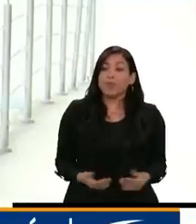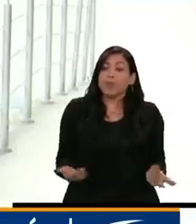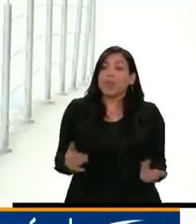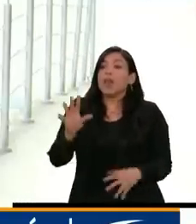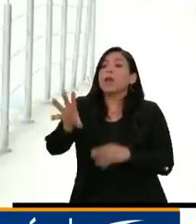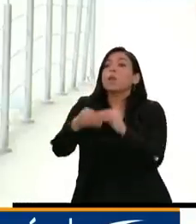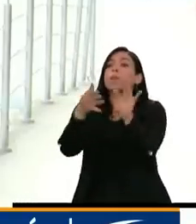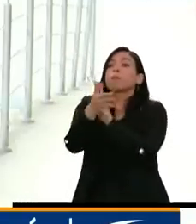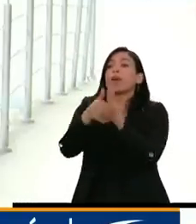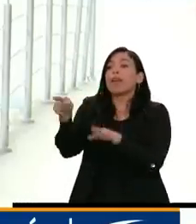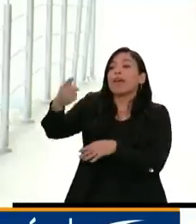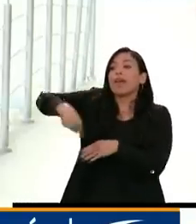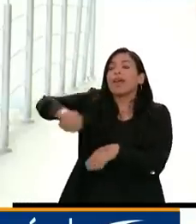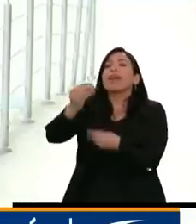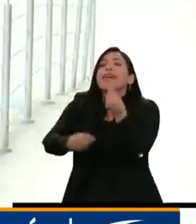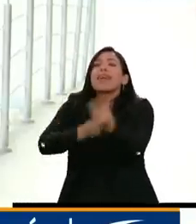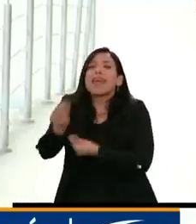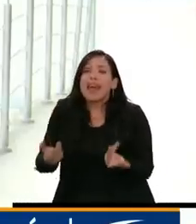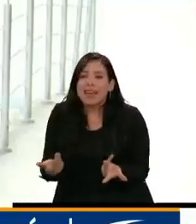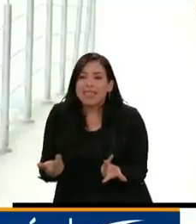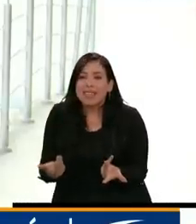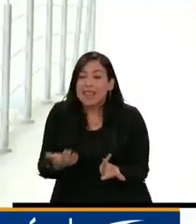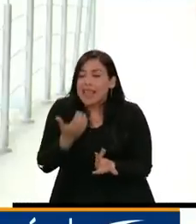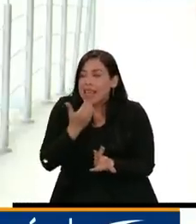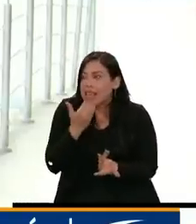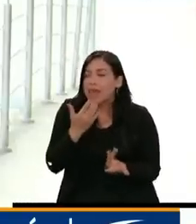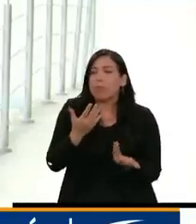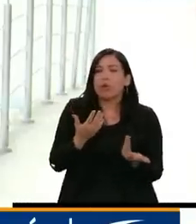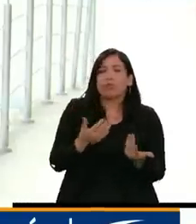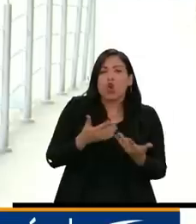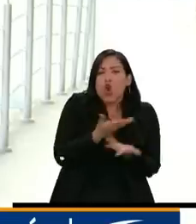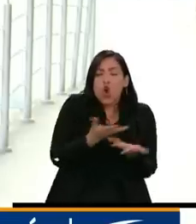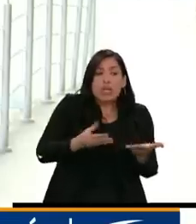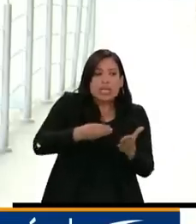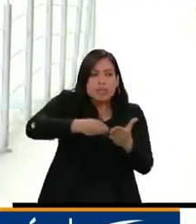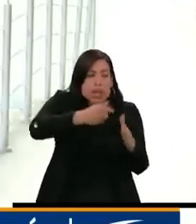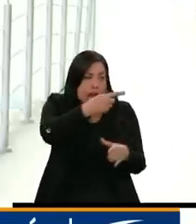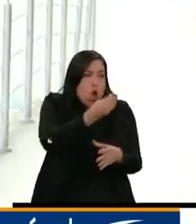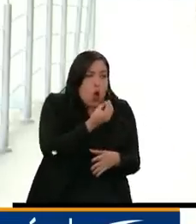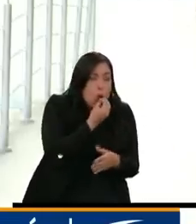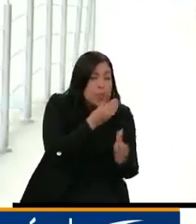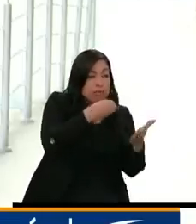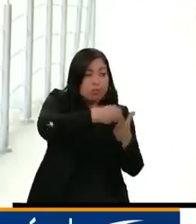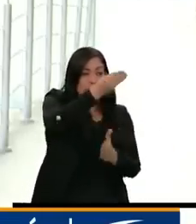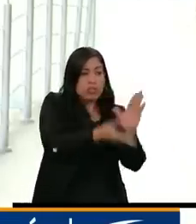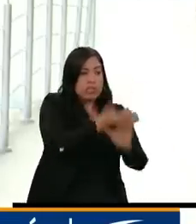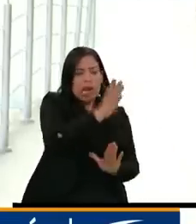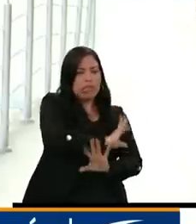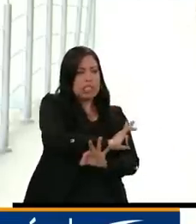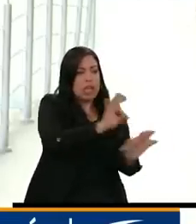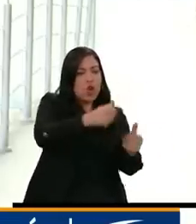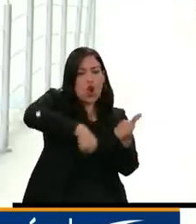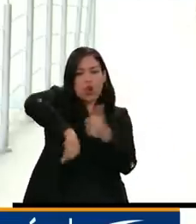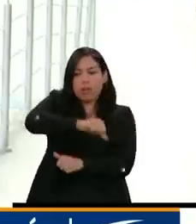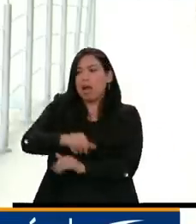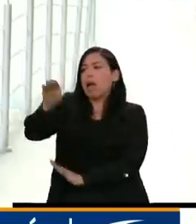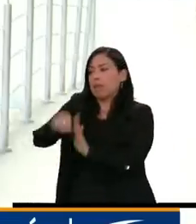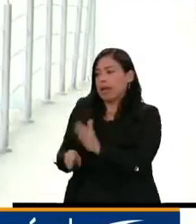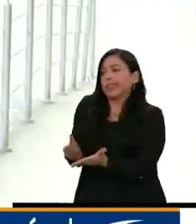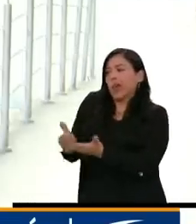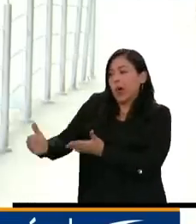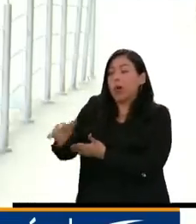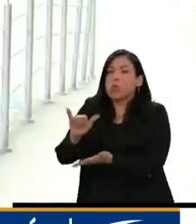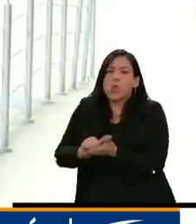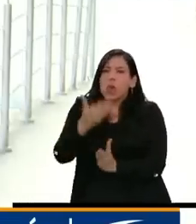Además de esto, lo que hacen es suministrar, es decir, reemplazar, perdón, los alimentos de mayor costo. Si la yuca estaba en un costo